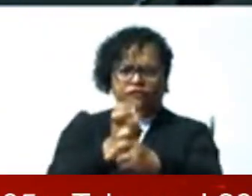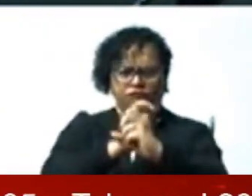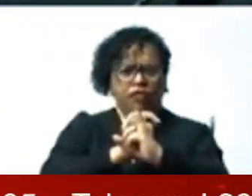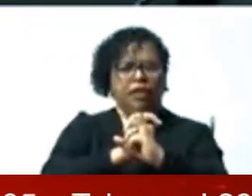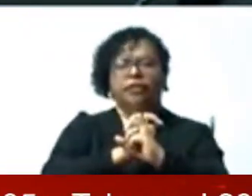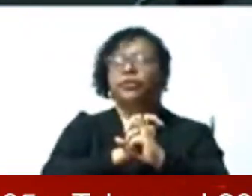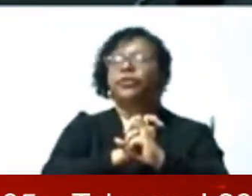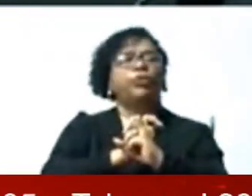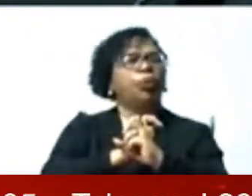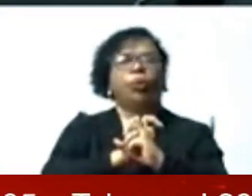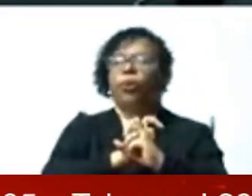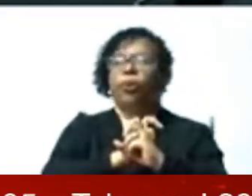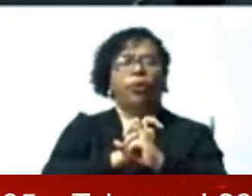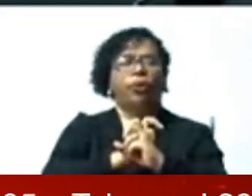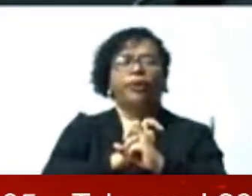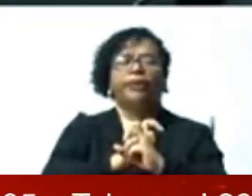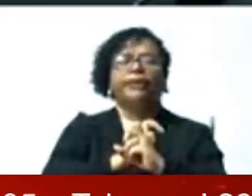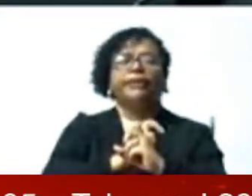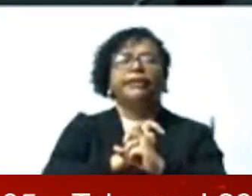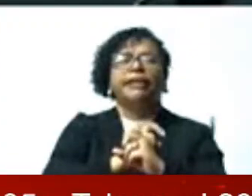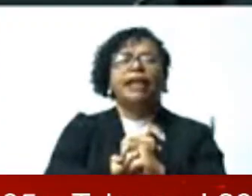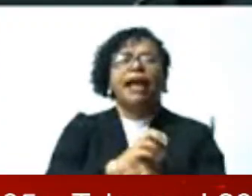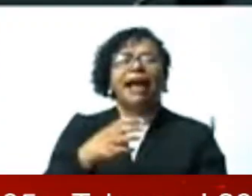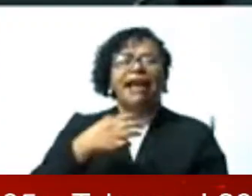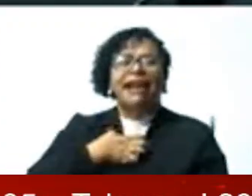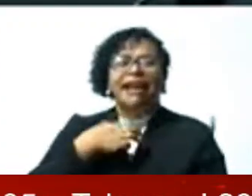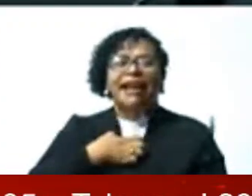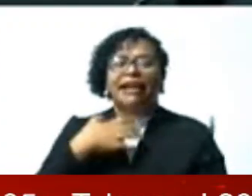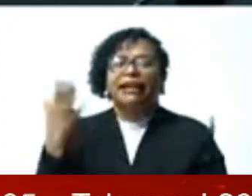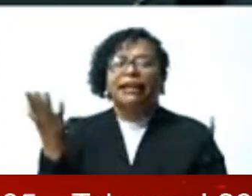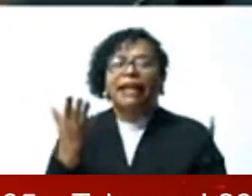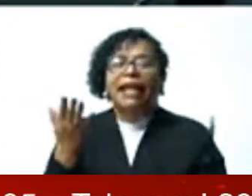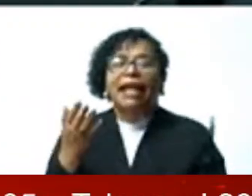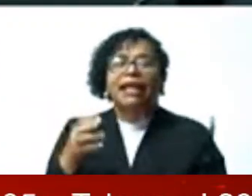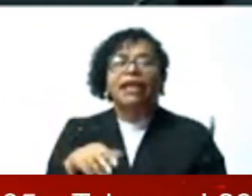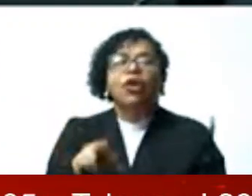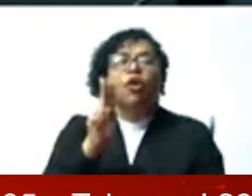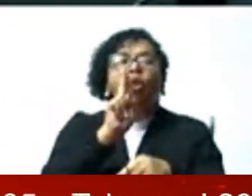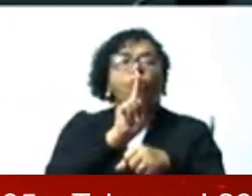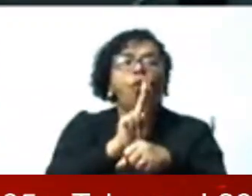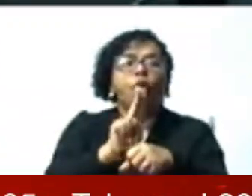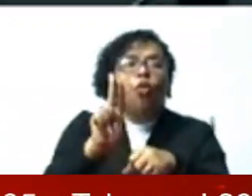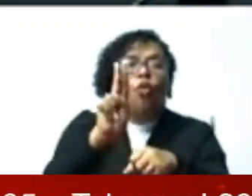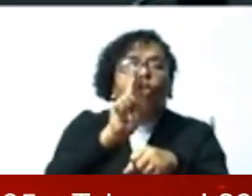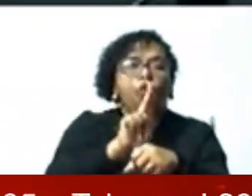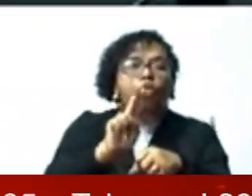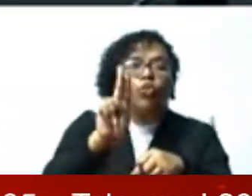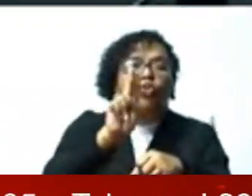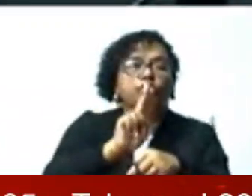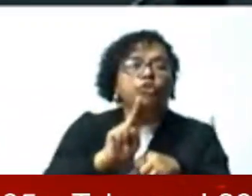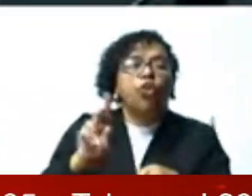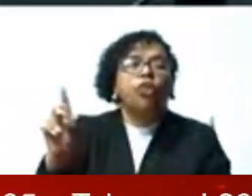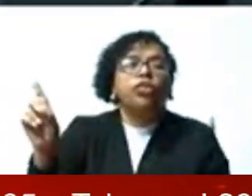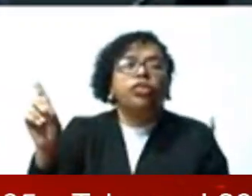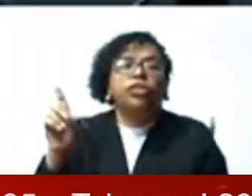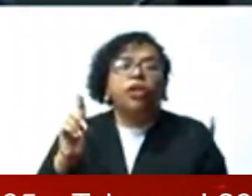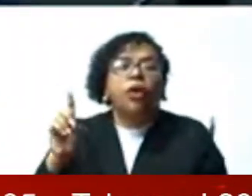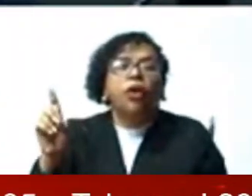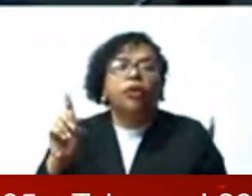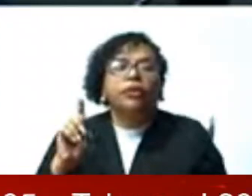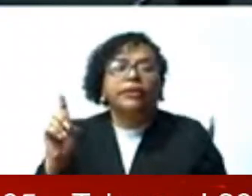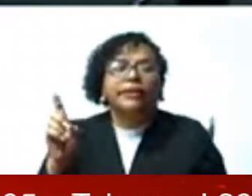Es donde aplicamos y cómo aplicamos esos recursos que endeuda a